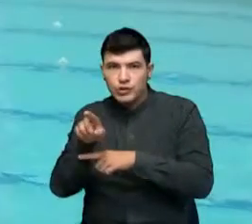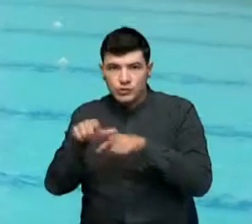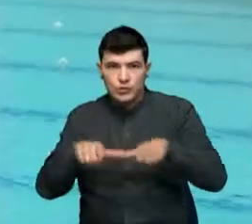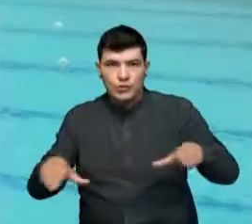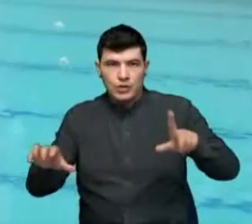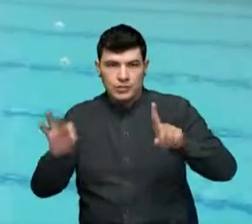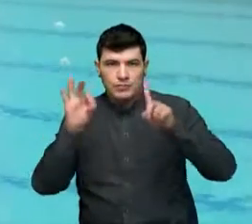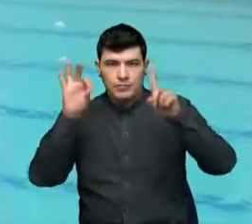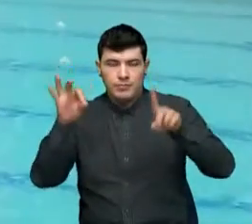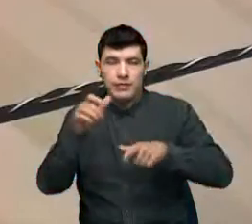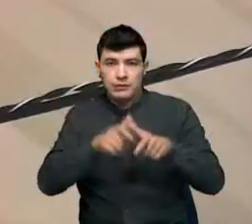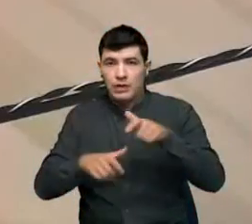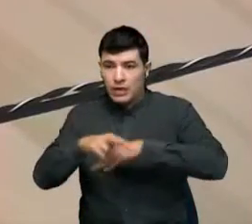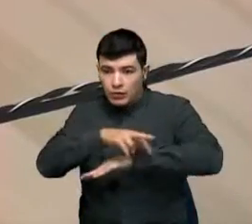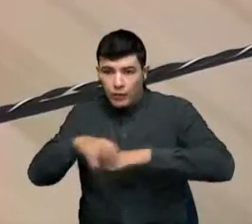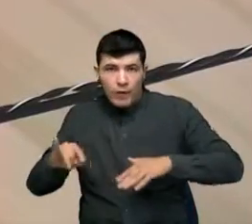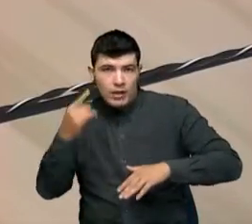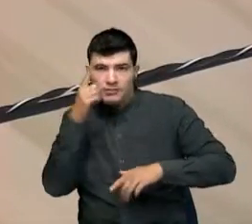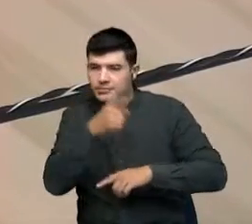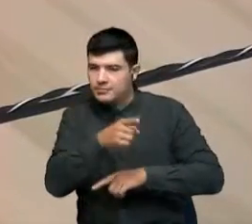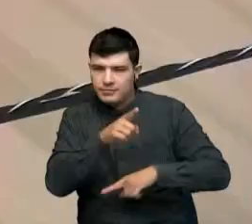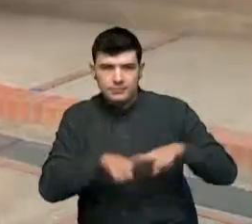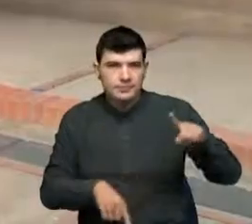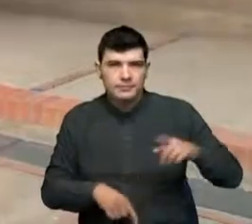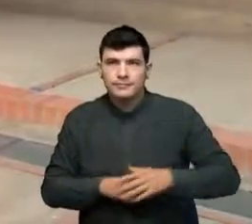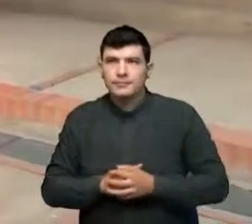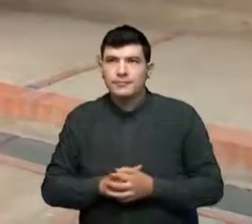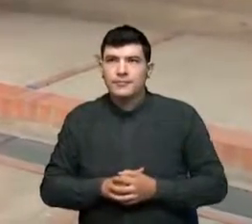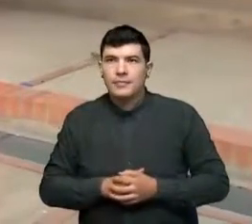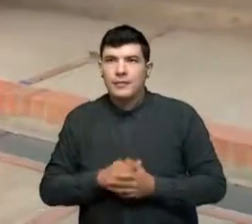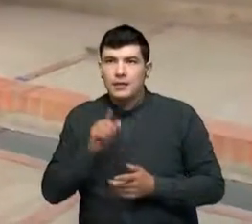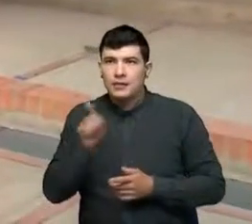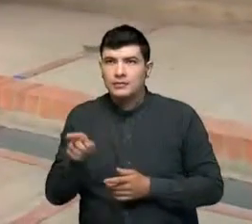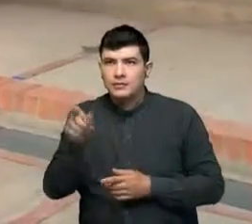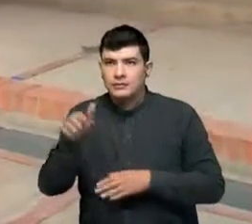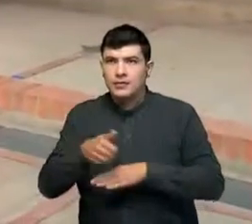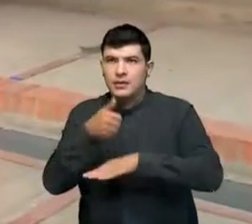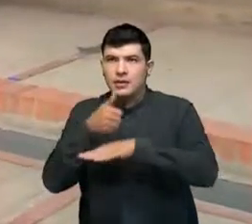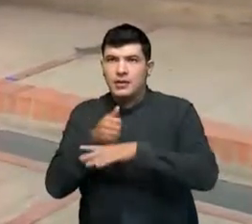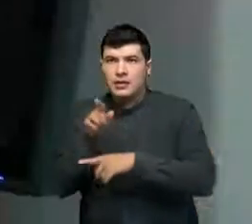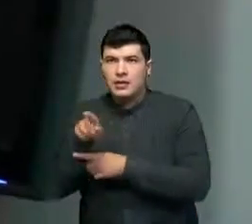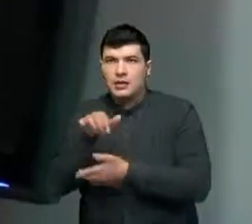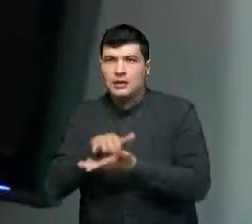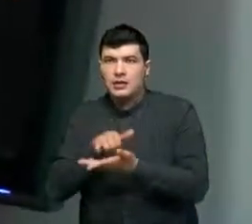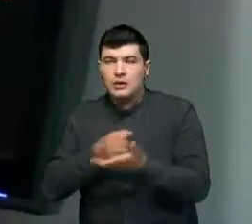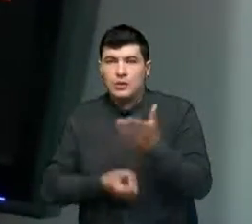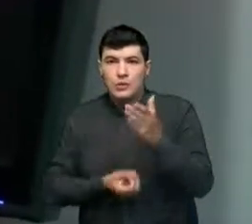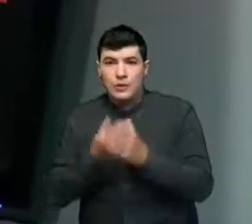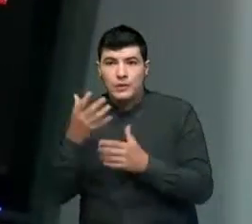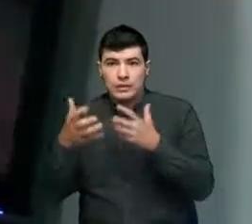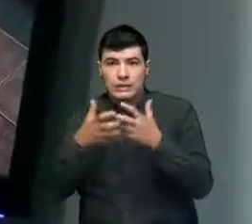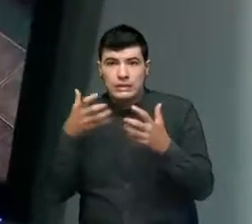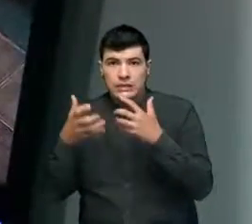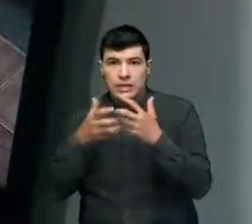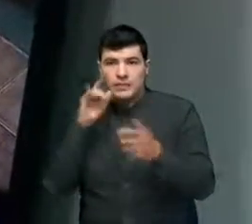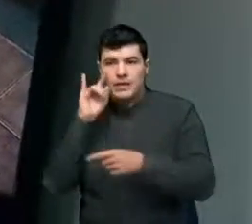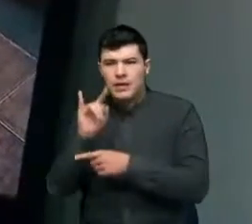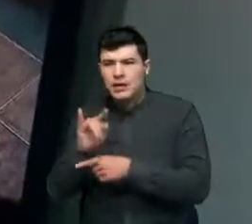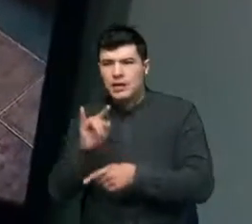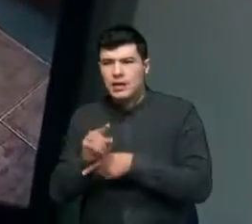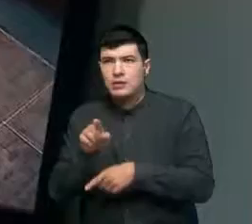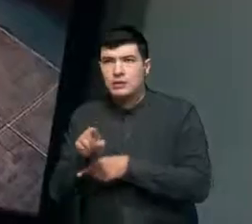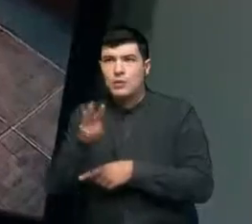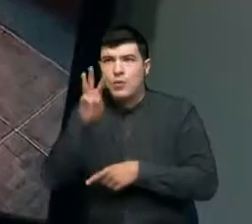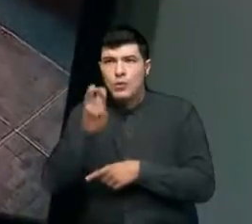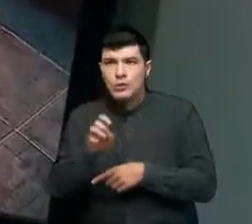liga de natación de norte de santander dirigida por manuel romero instaló un moderno sistema de seguridad conformado